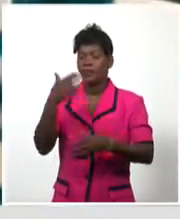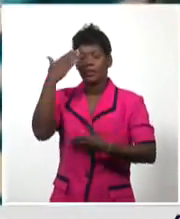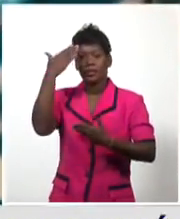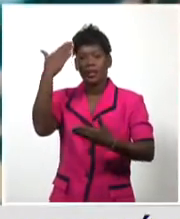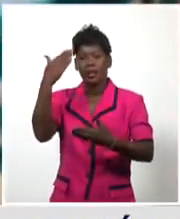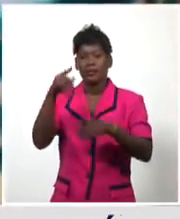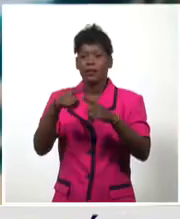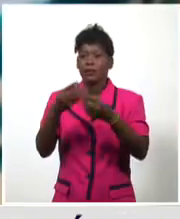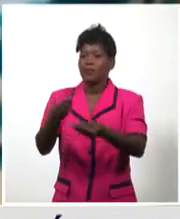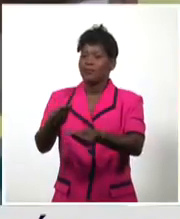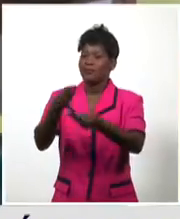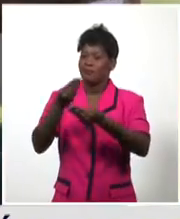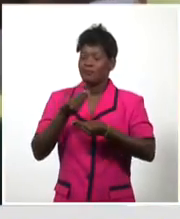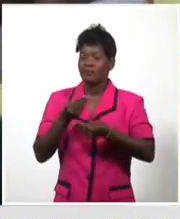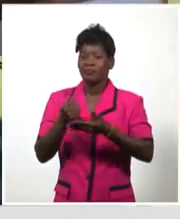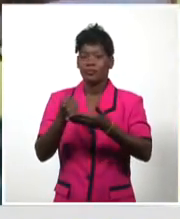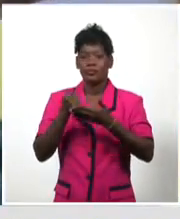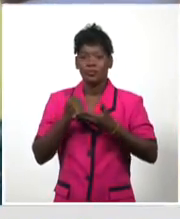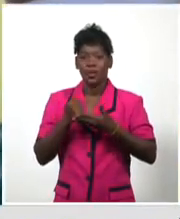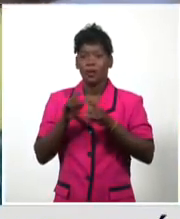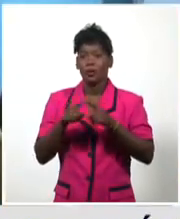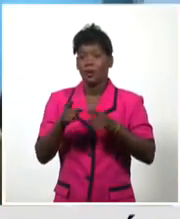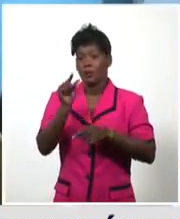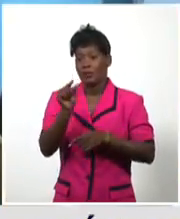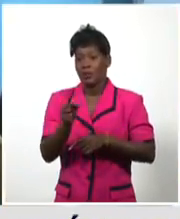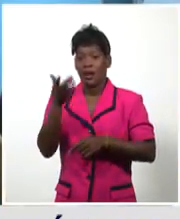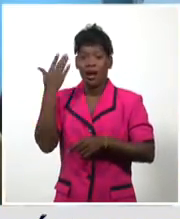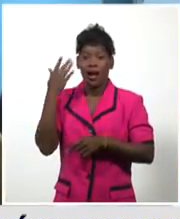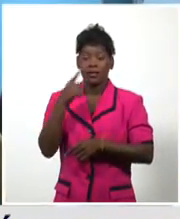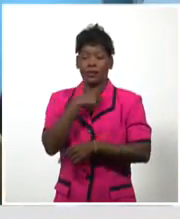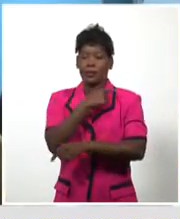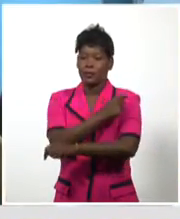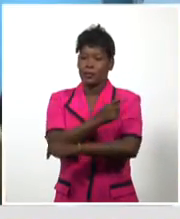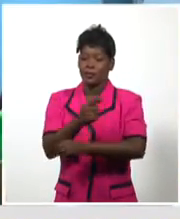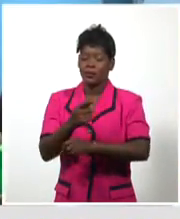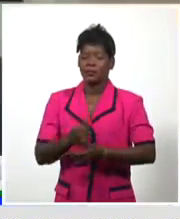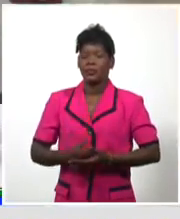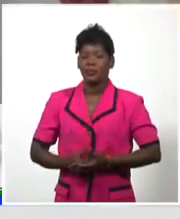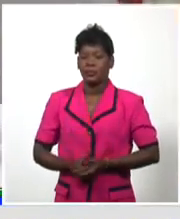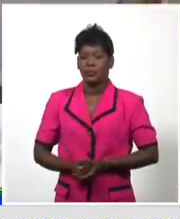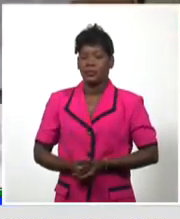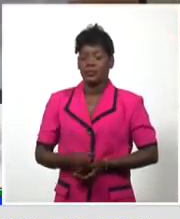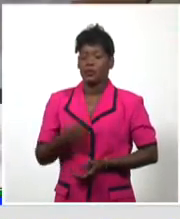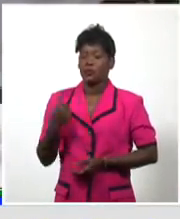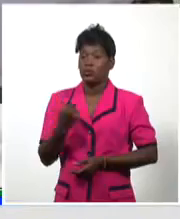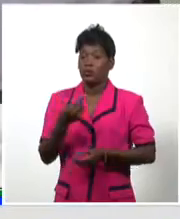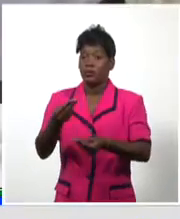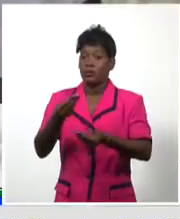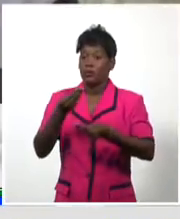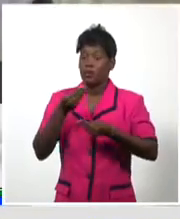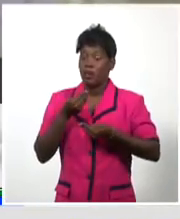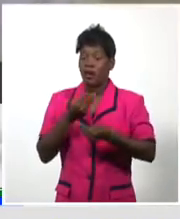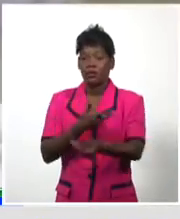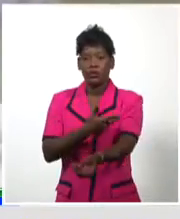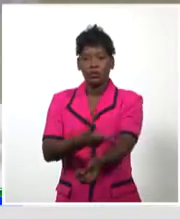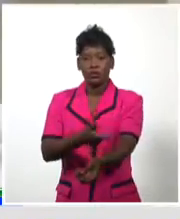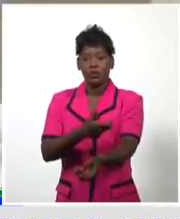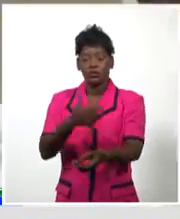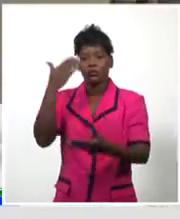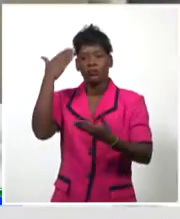quien, además, fuera su profesor. Aunque hemos recibido medios de protección, este es el primer donativo, un